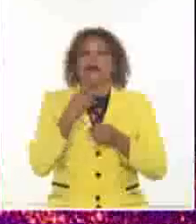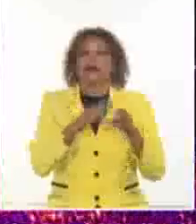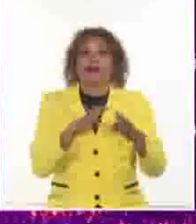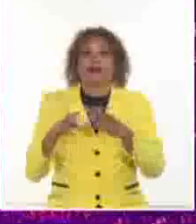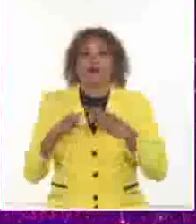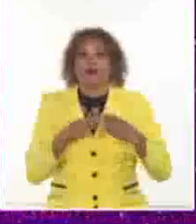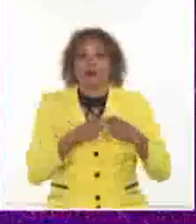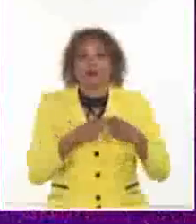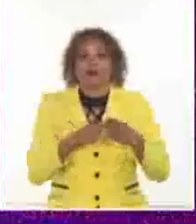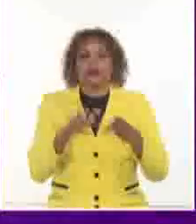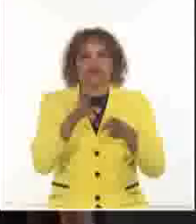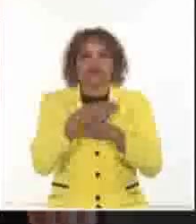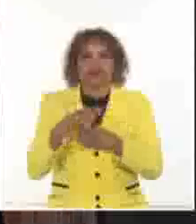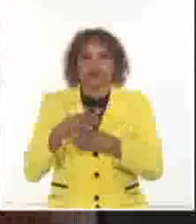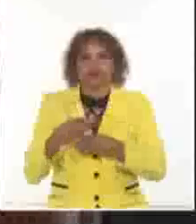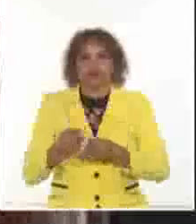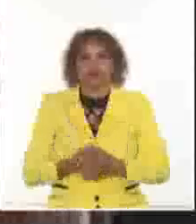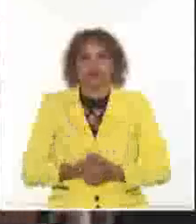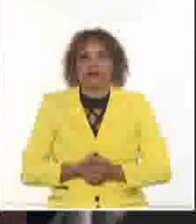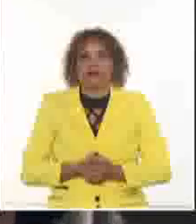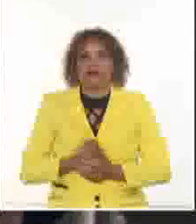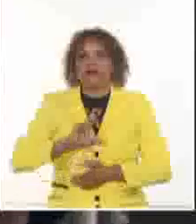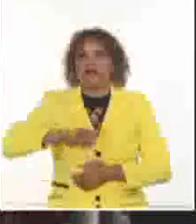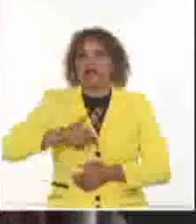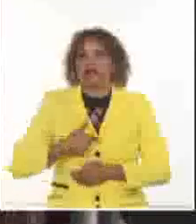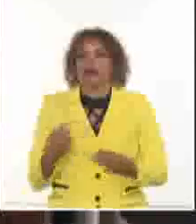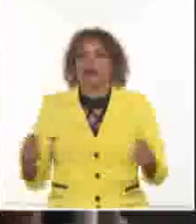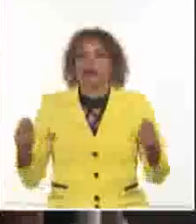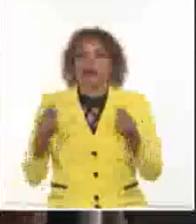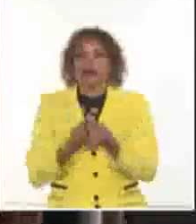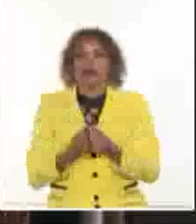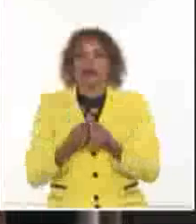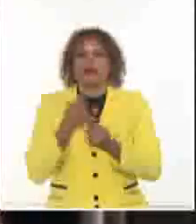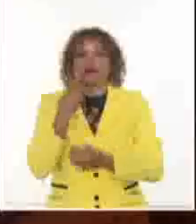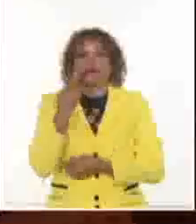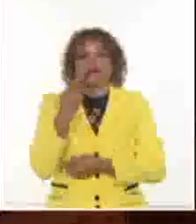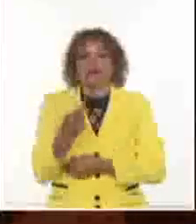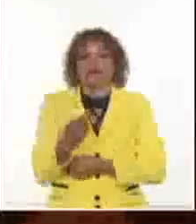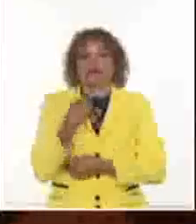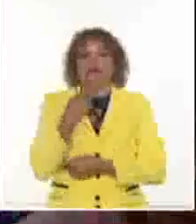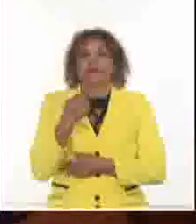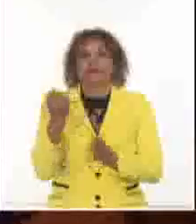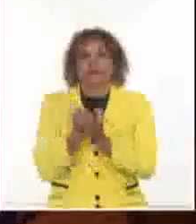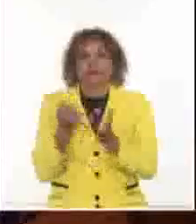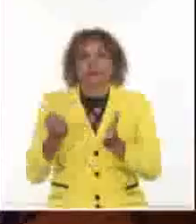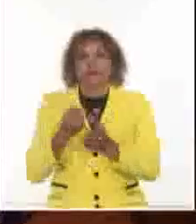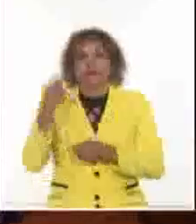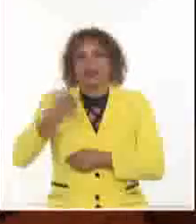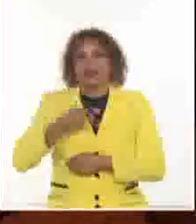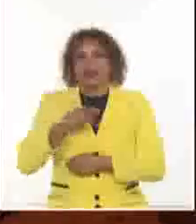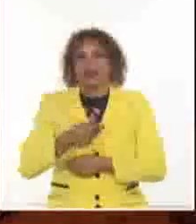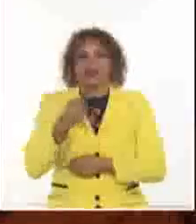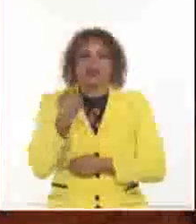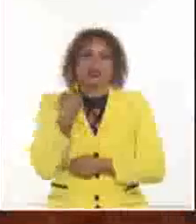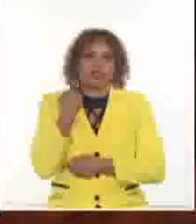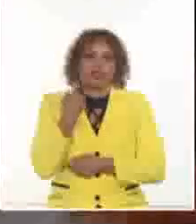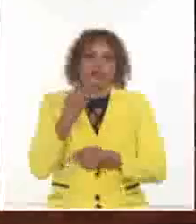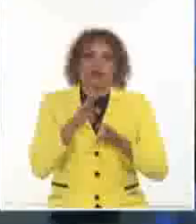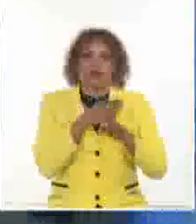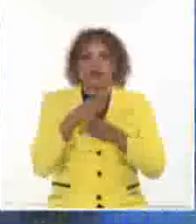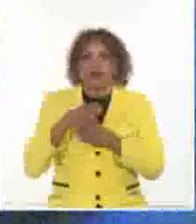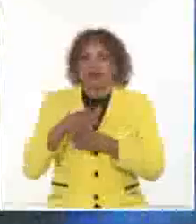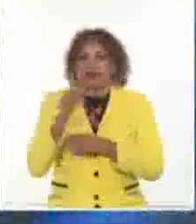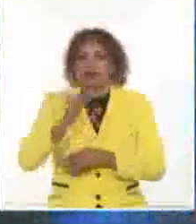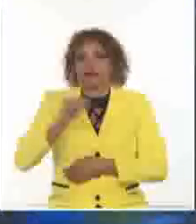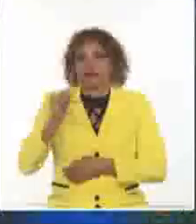una celebración para desde la cultura unir esfuerzos a favor del reconocimiento y la garantía de los derechos sexuales de todas las personas